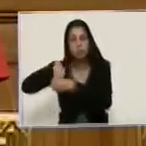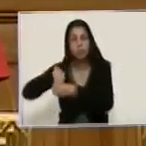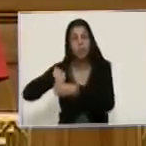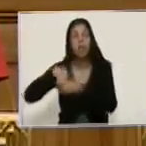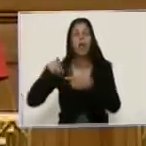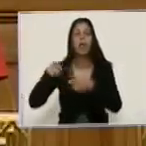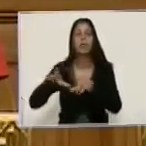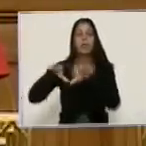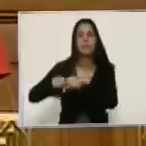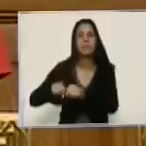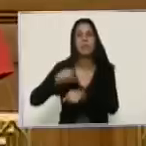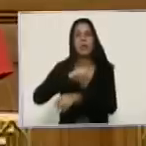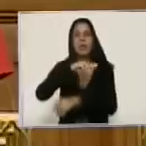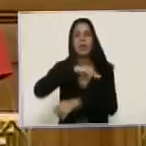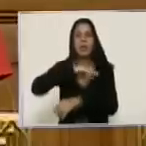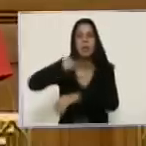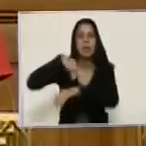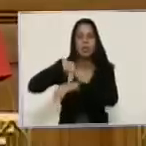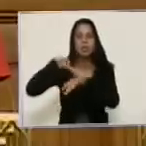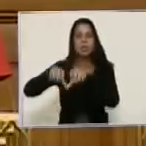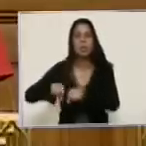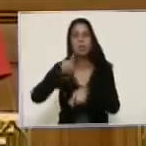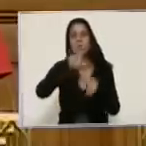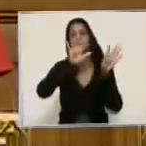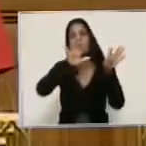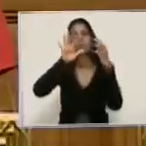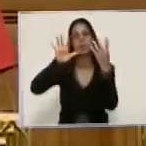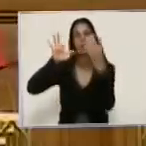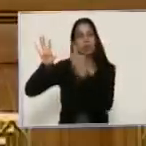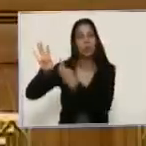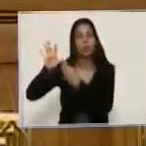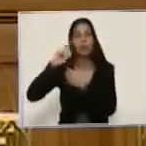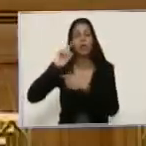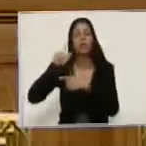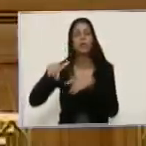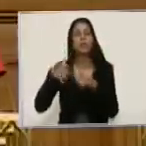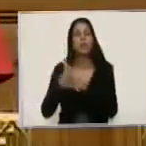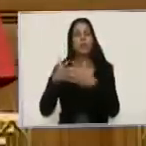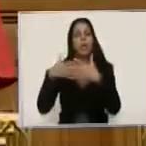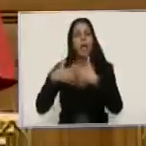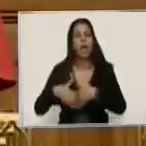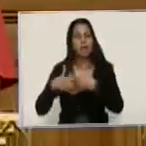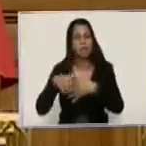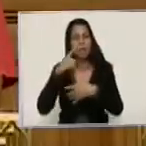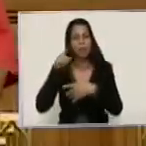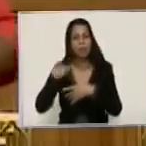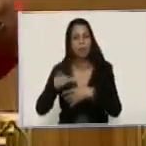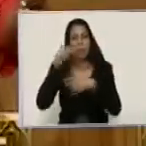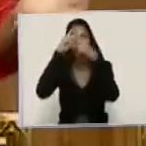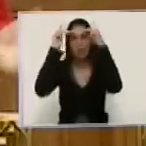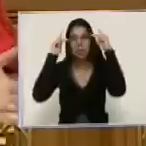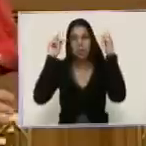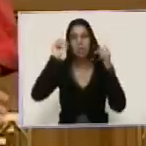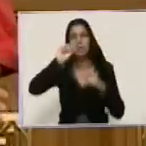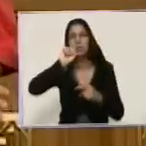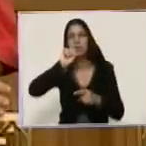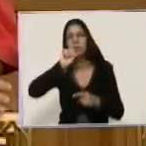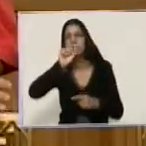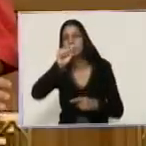en 1979, porque Aramco viene de Arabian American Company, ¿no? Entonces le pusieron Saudi, que es la familia